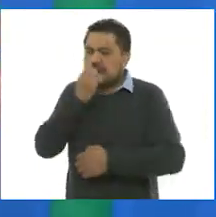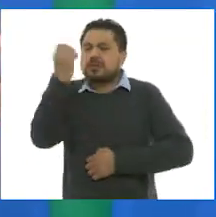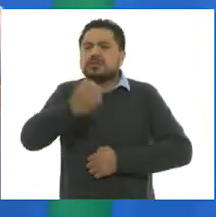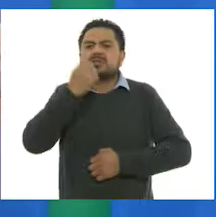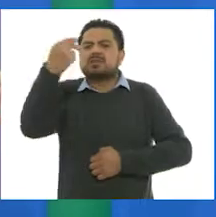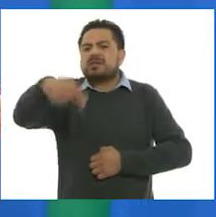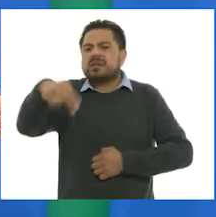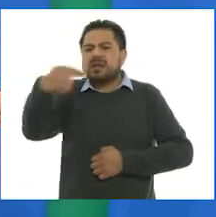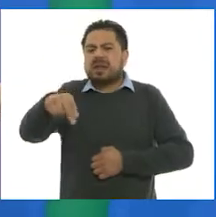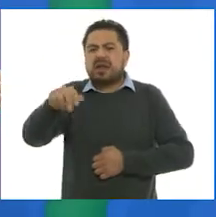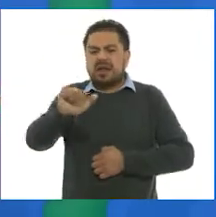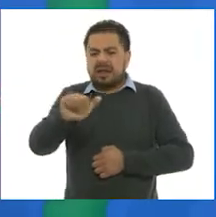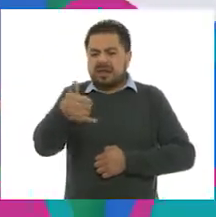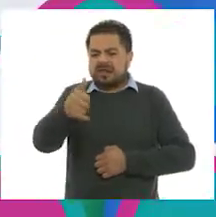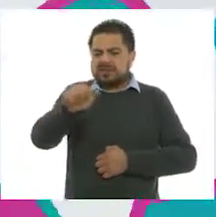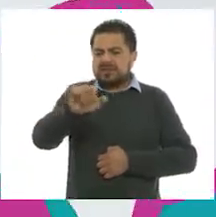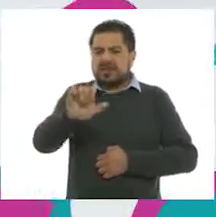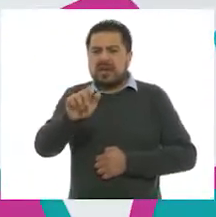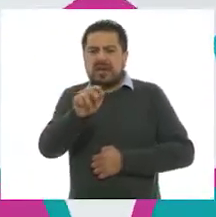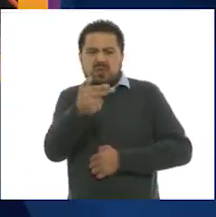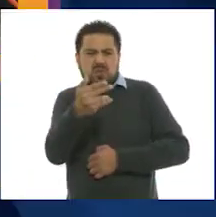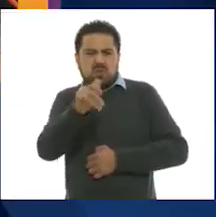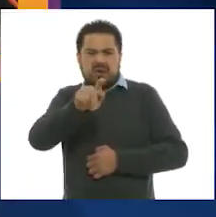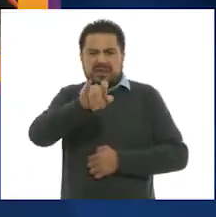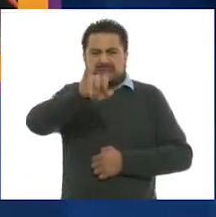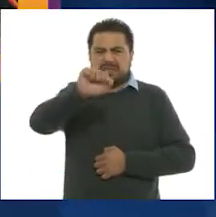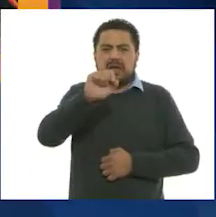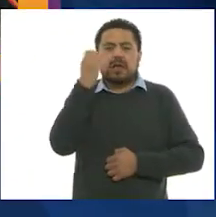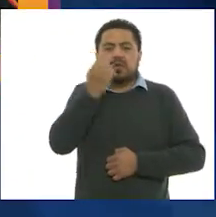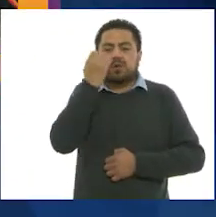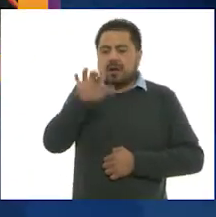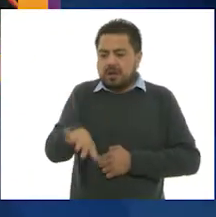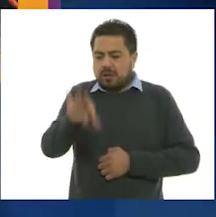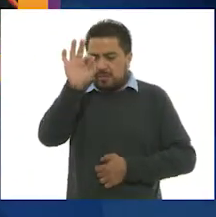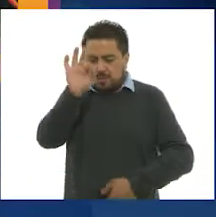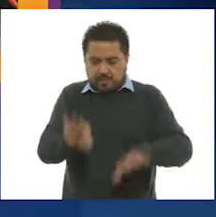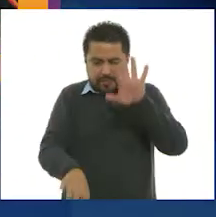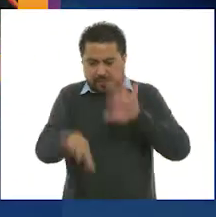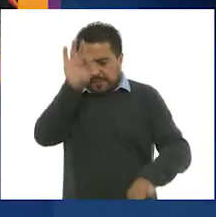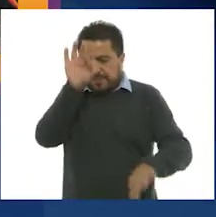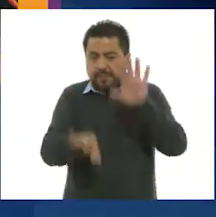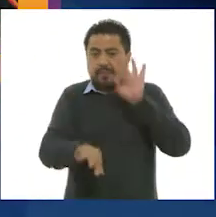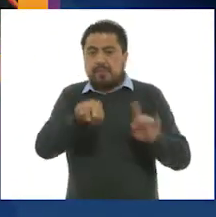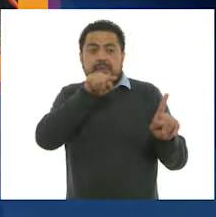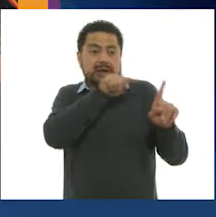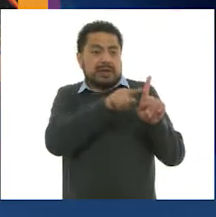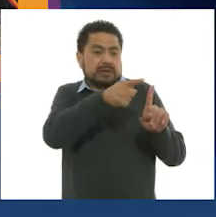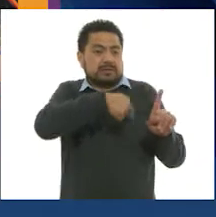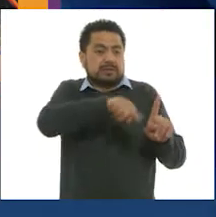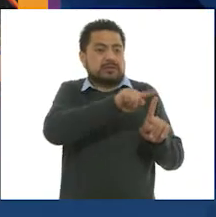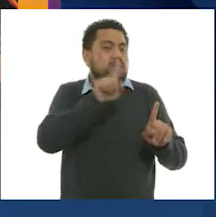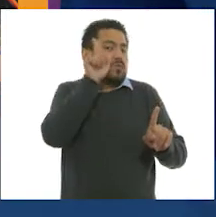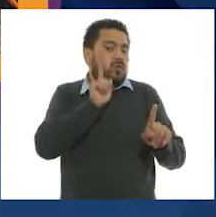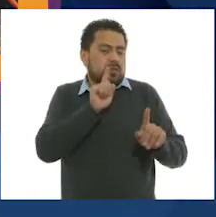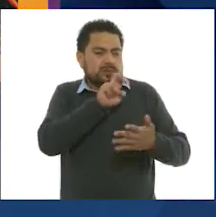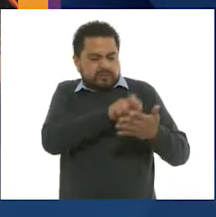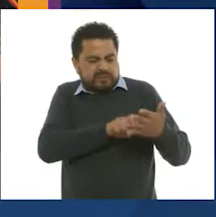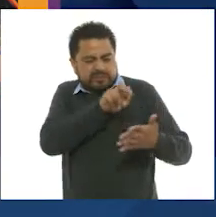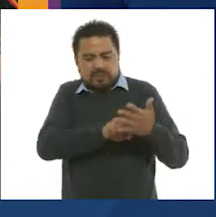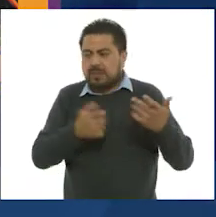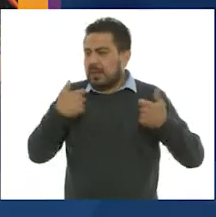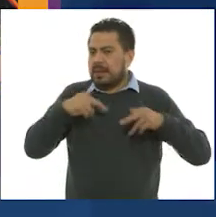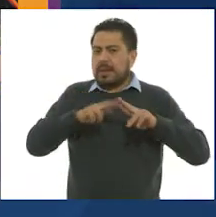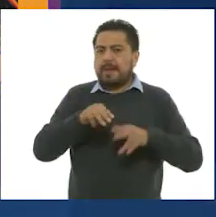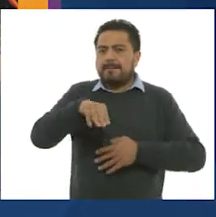llamada Acyahuasi, que significa la casa de las escogidas. Ahí, bellas jóvenes eran educadas por maestras